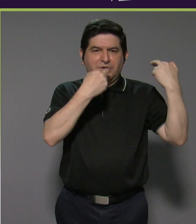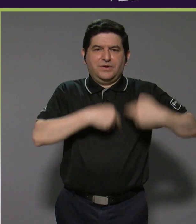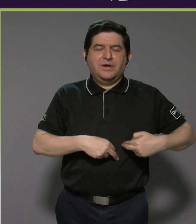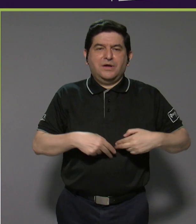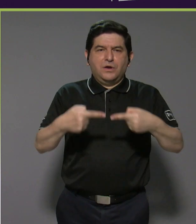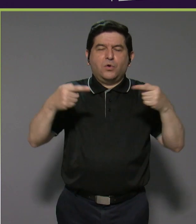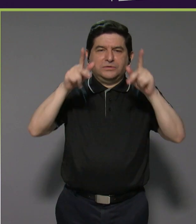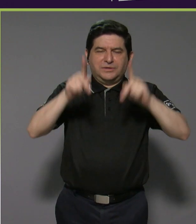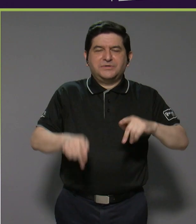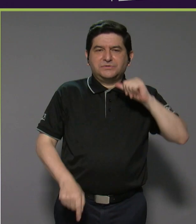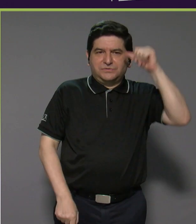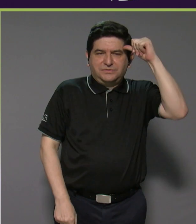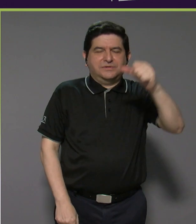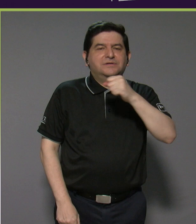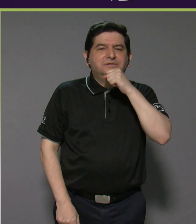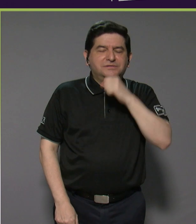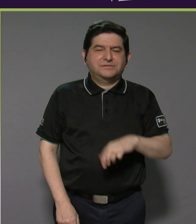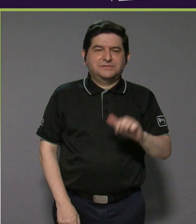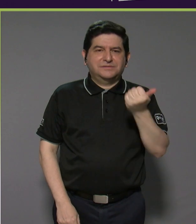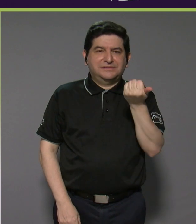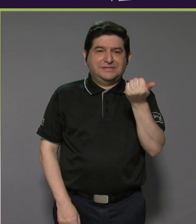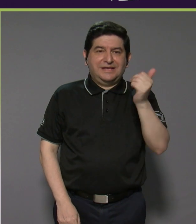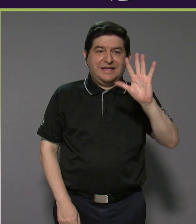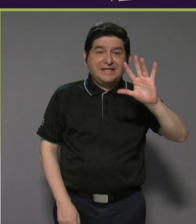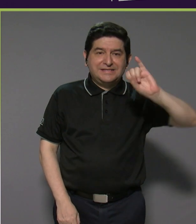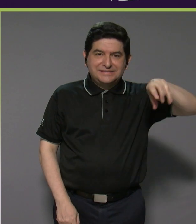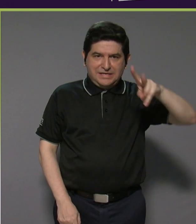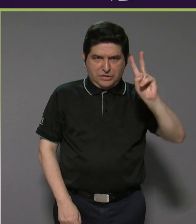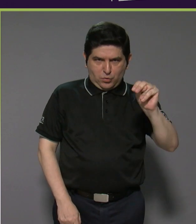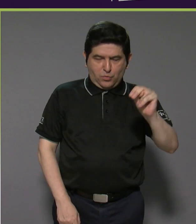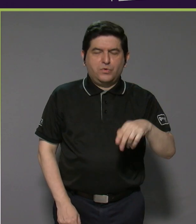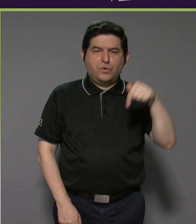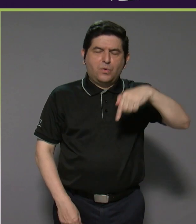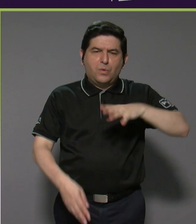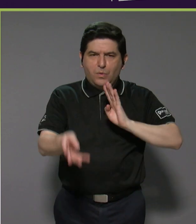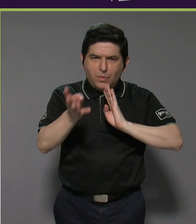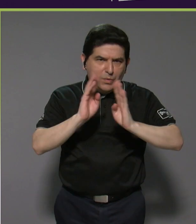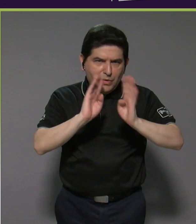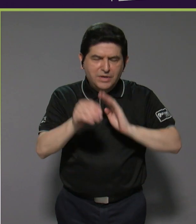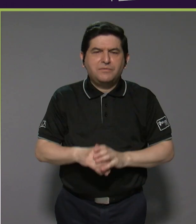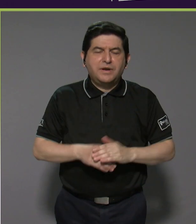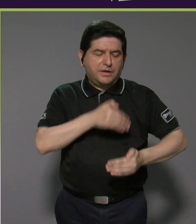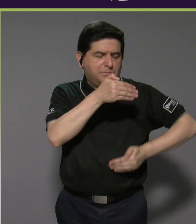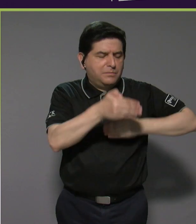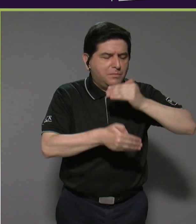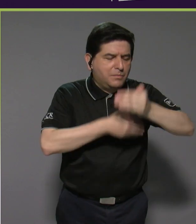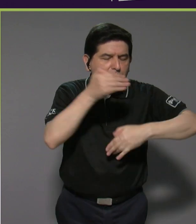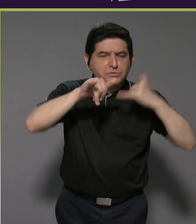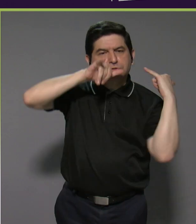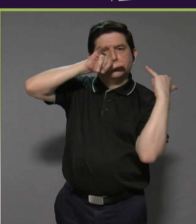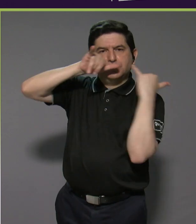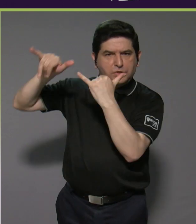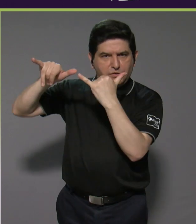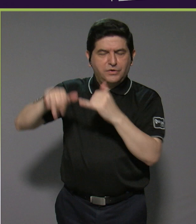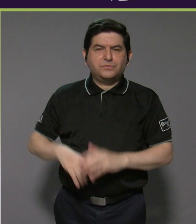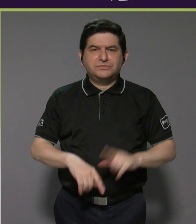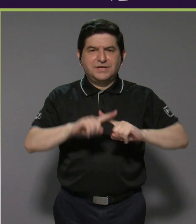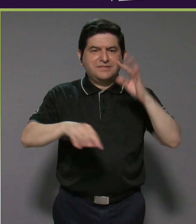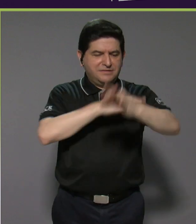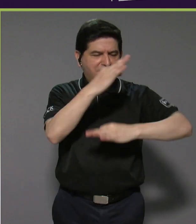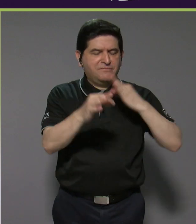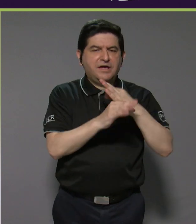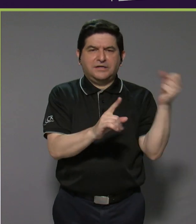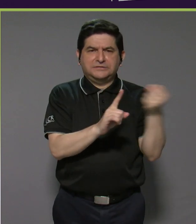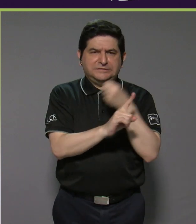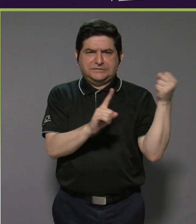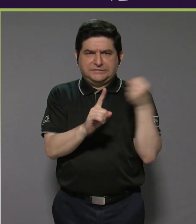las personas adultas mayores el 15 de junio y queremos hablar sobre los procesos de denuncia de estos tipos de